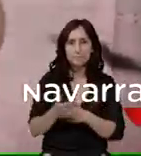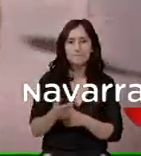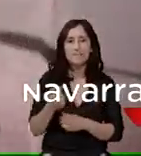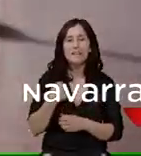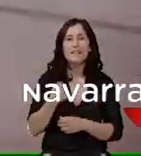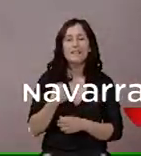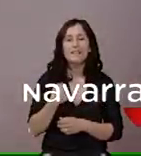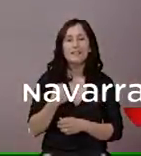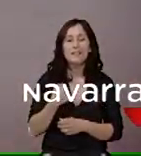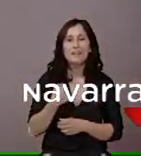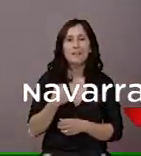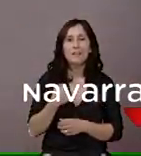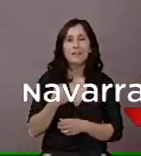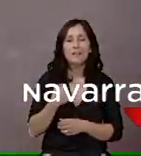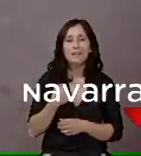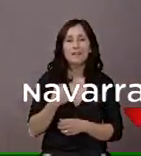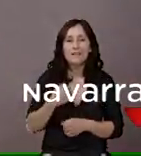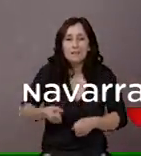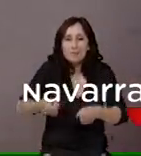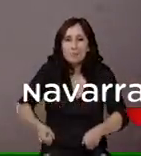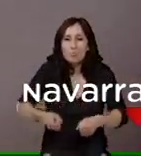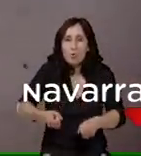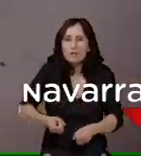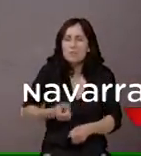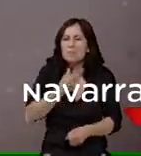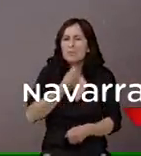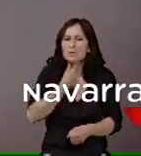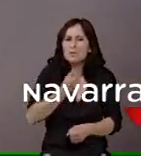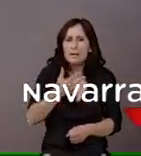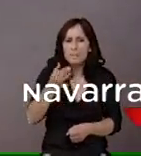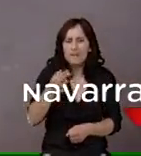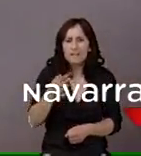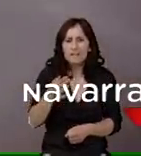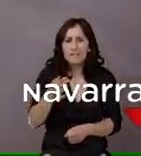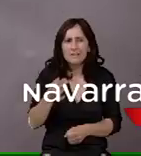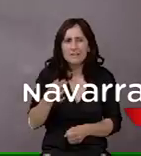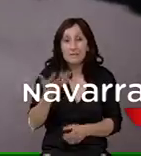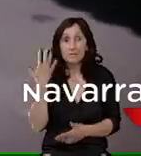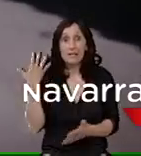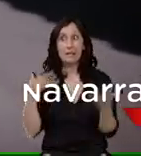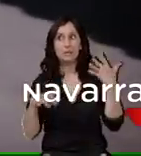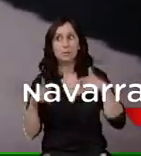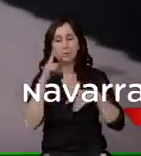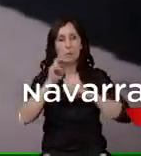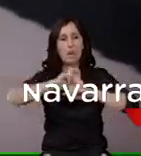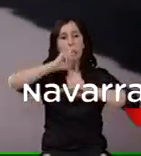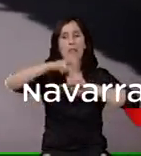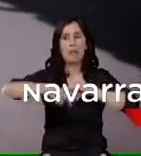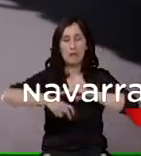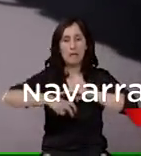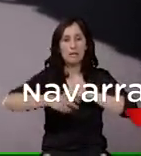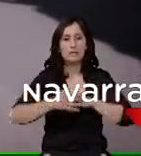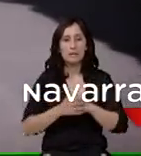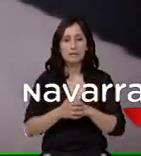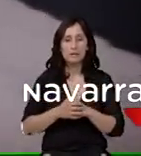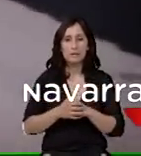siempre me ha gustado andar con muletas. Y además, mira, así con esta excusa que me he caído del balcón, ¿verdad, Judas? Sí, sí.